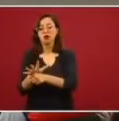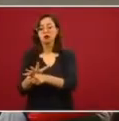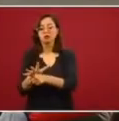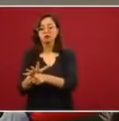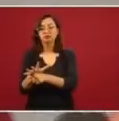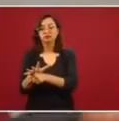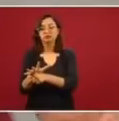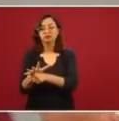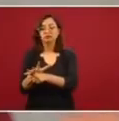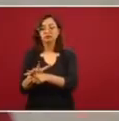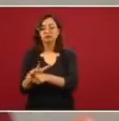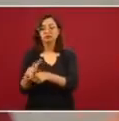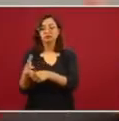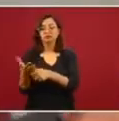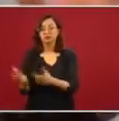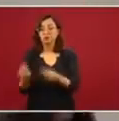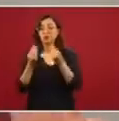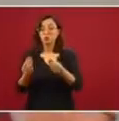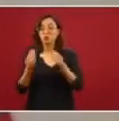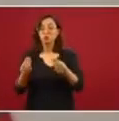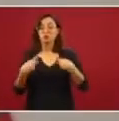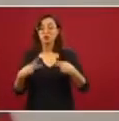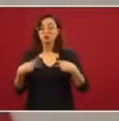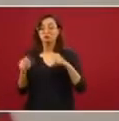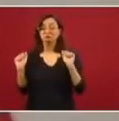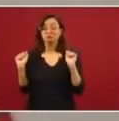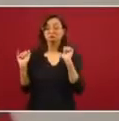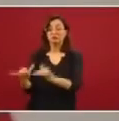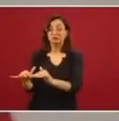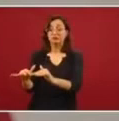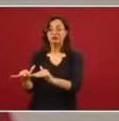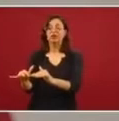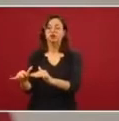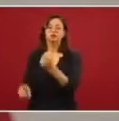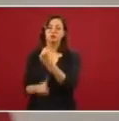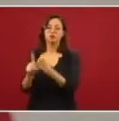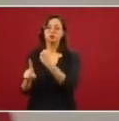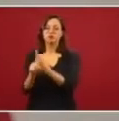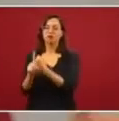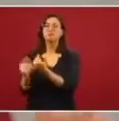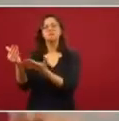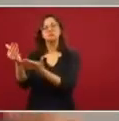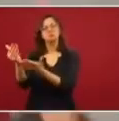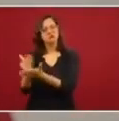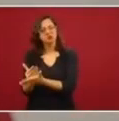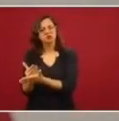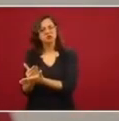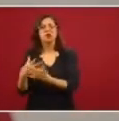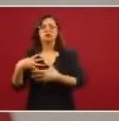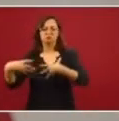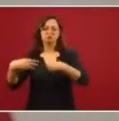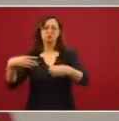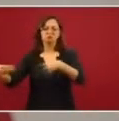el número crítico de personas congregadas entonces eso puede ayudar a que no haya una propagación